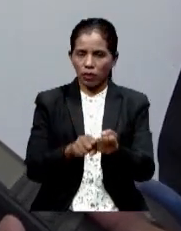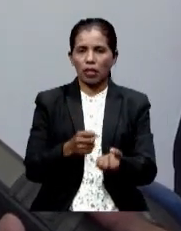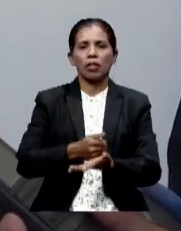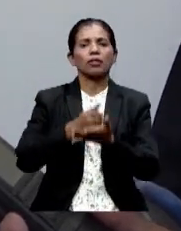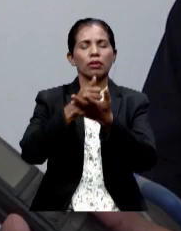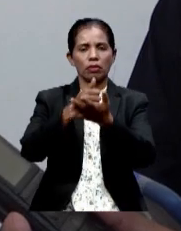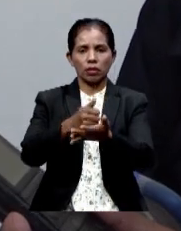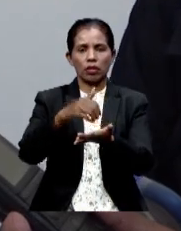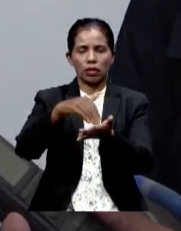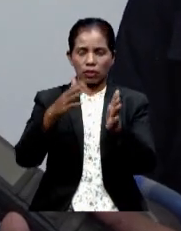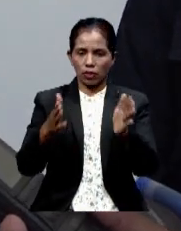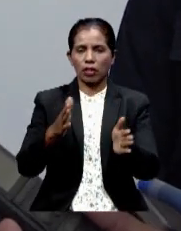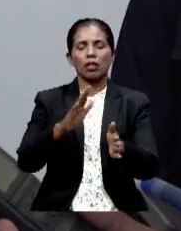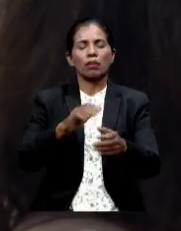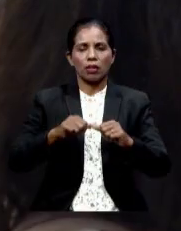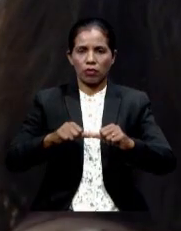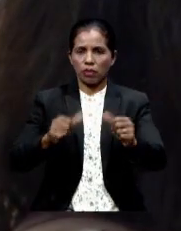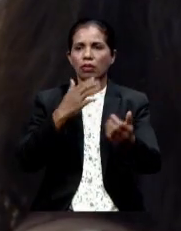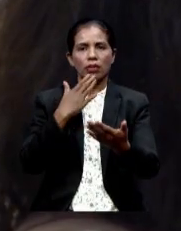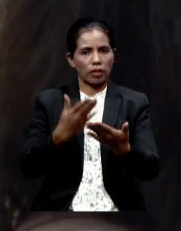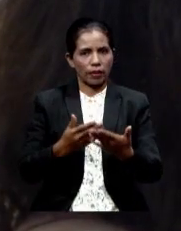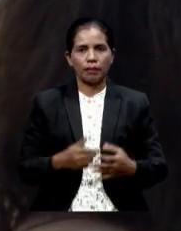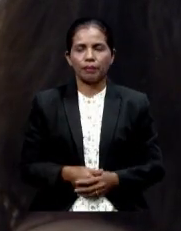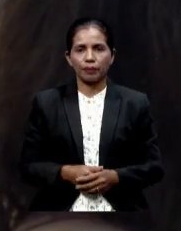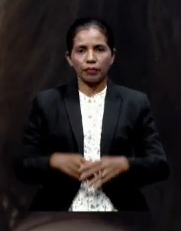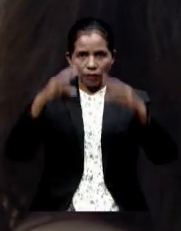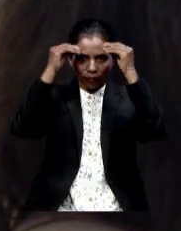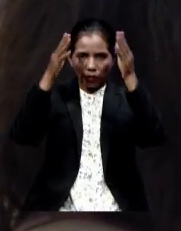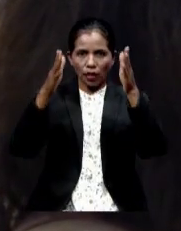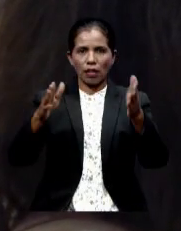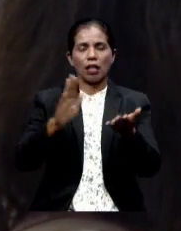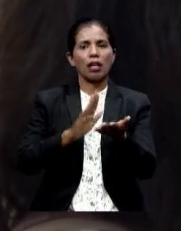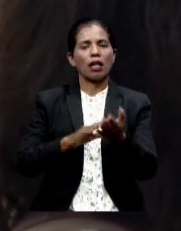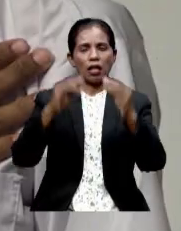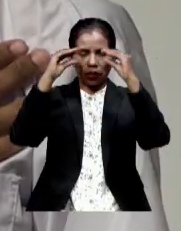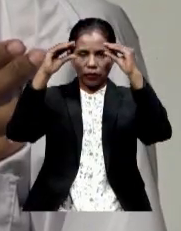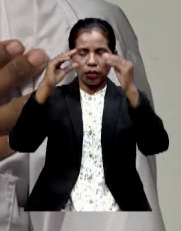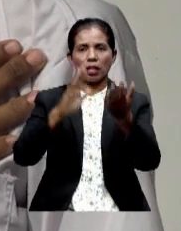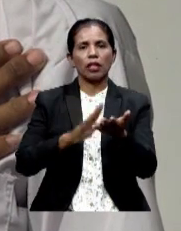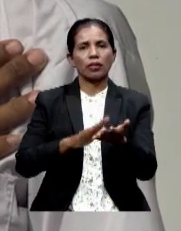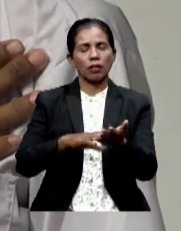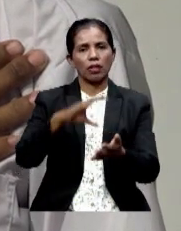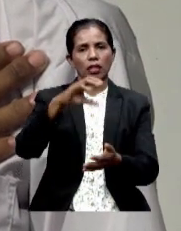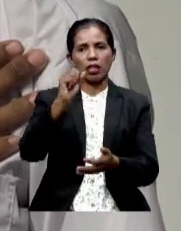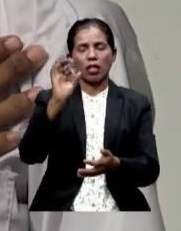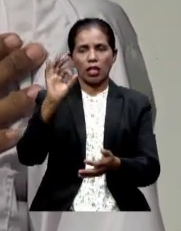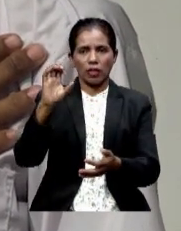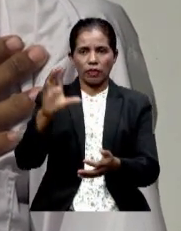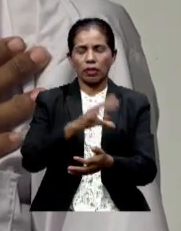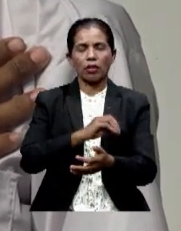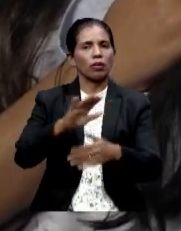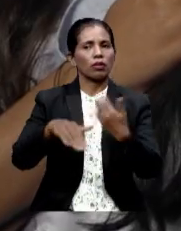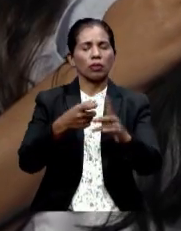nu ne ita ne escola ser hoto belaho dia. Profesor Siranebe Hanori ni Escola Café e ha território Timor-Leste,